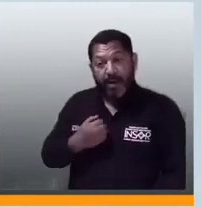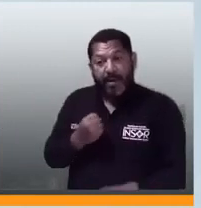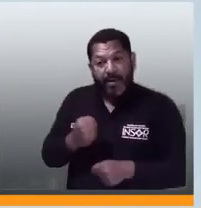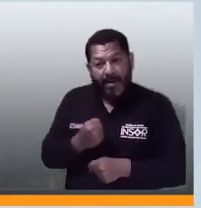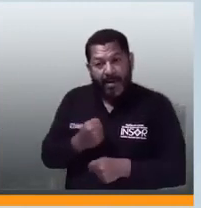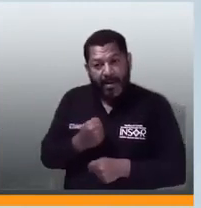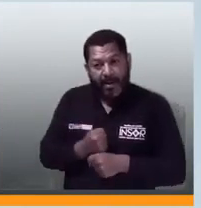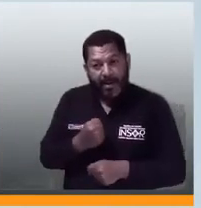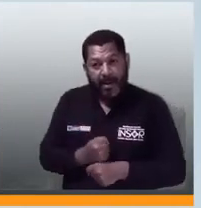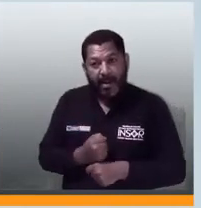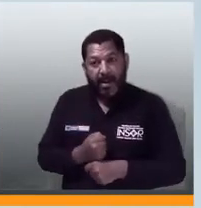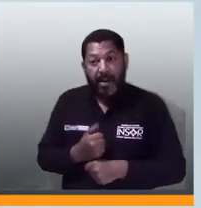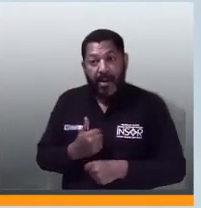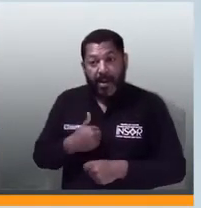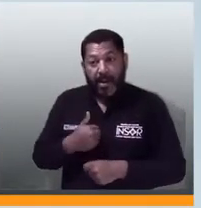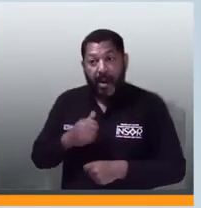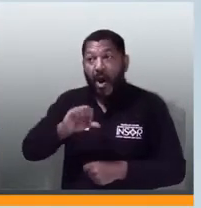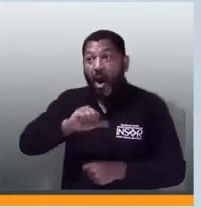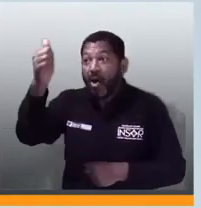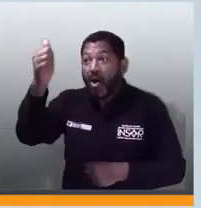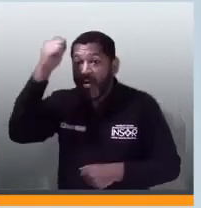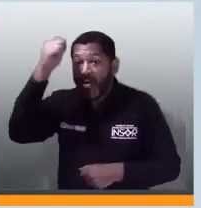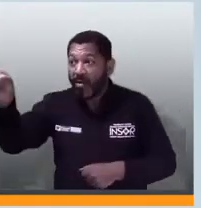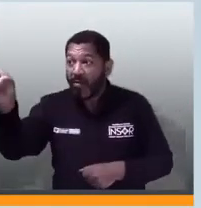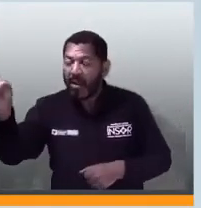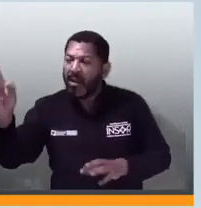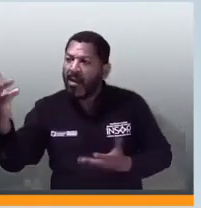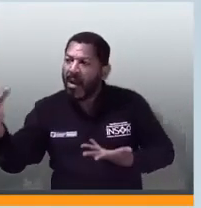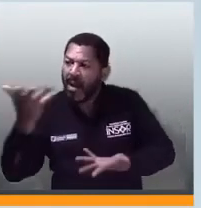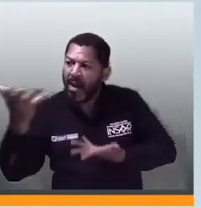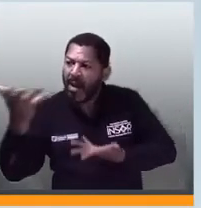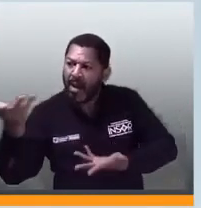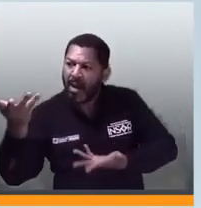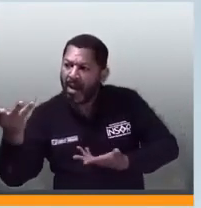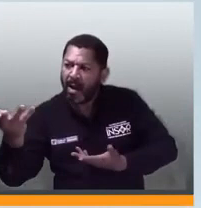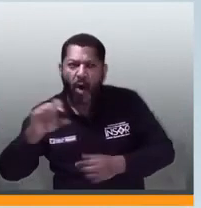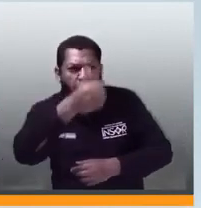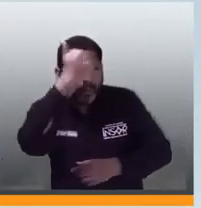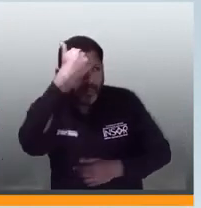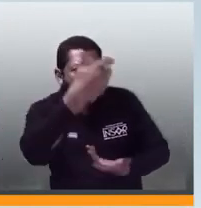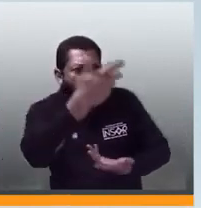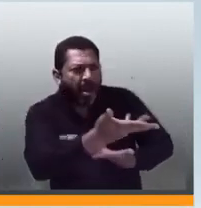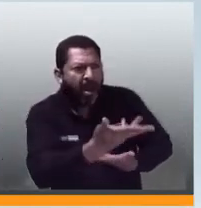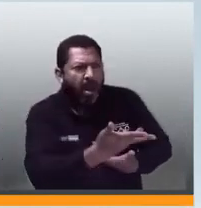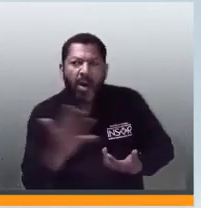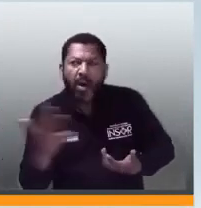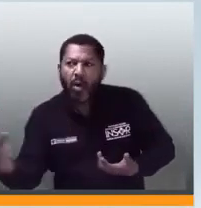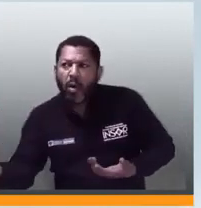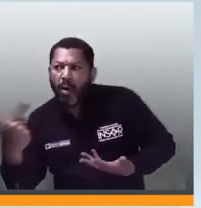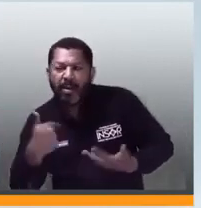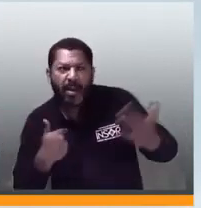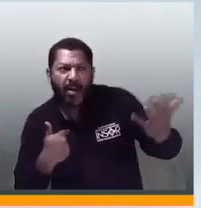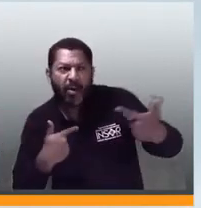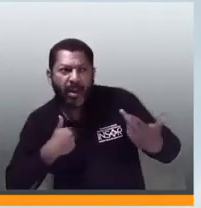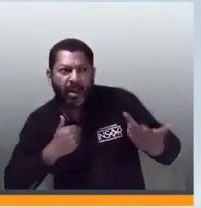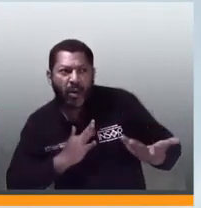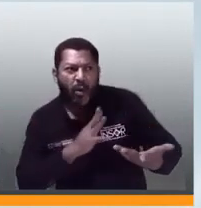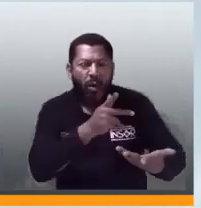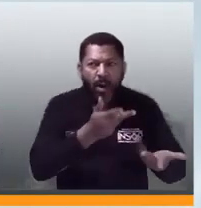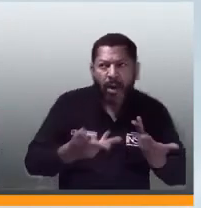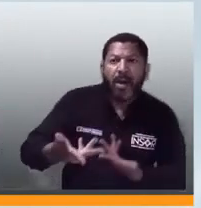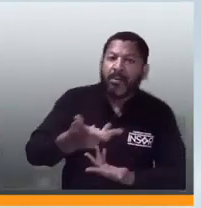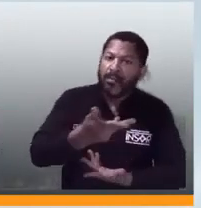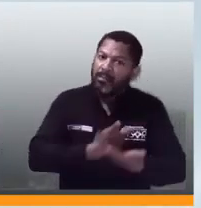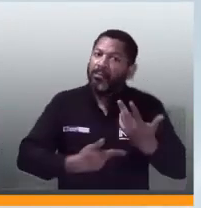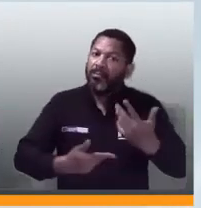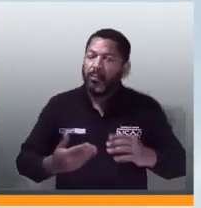yo docente me reúno con otros profesores y comparto mi experiencia y escucho ideas de otros, las cosas se potencian mucho. De